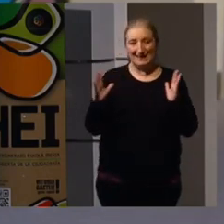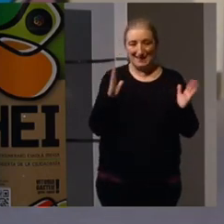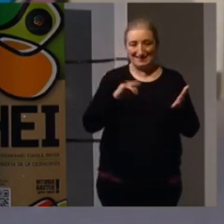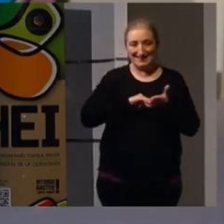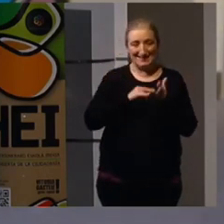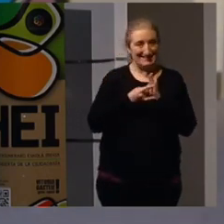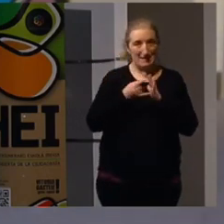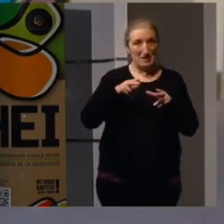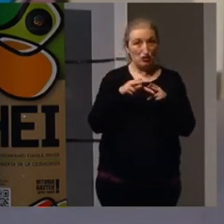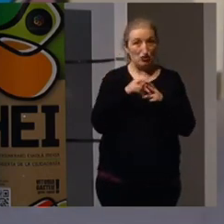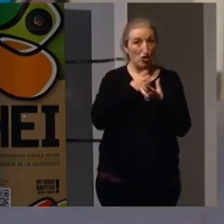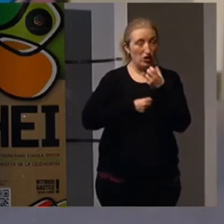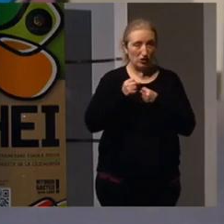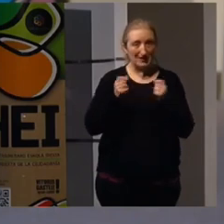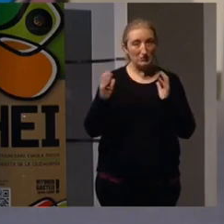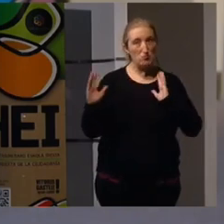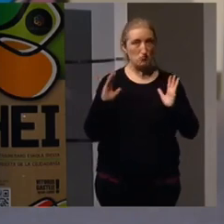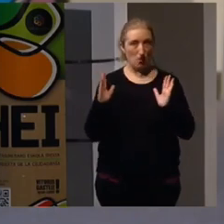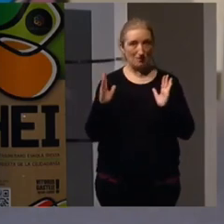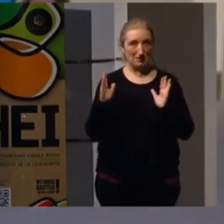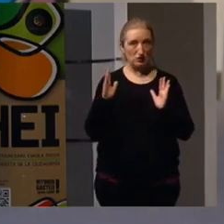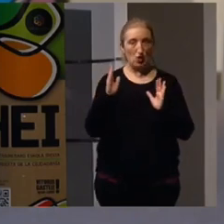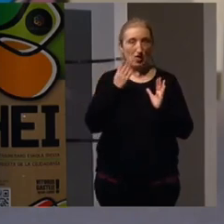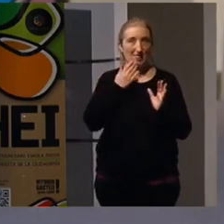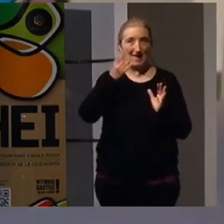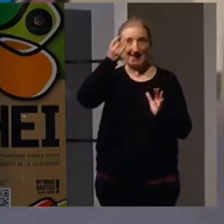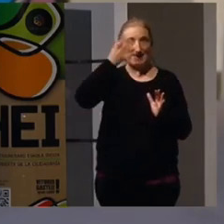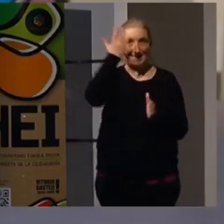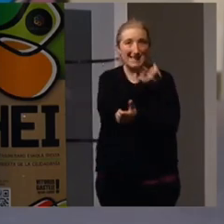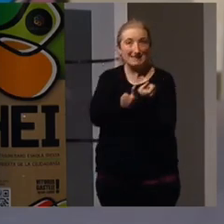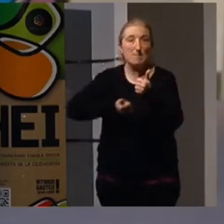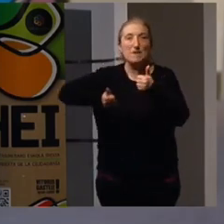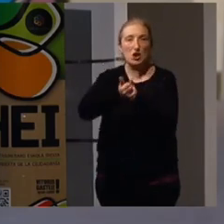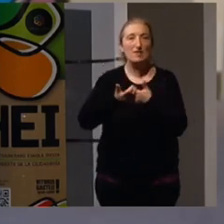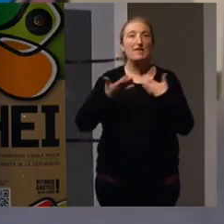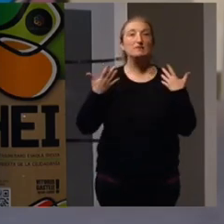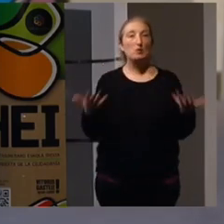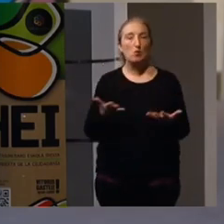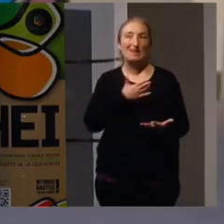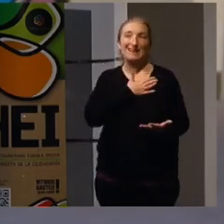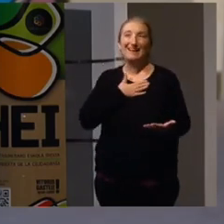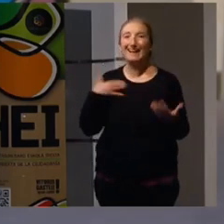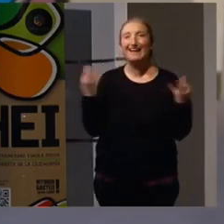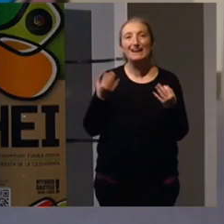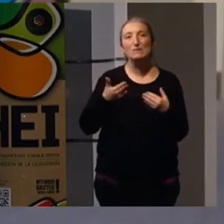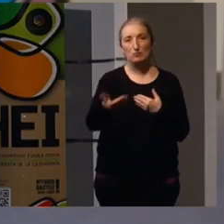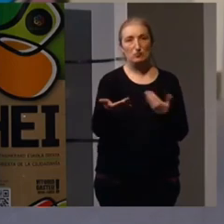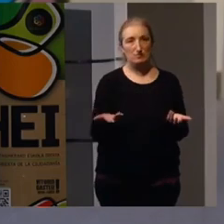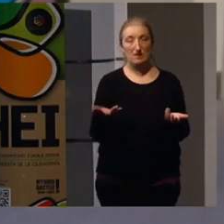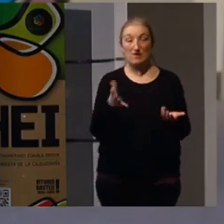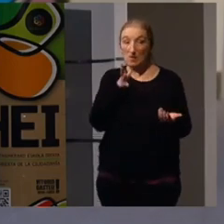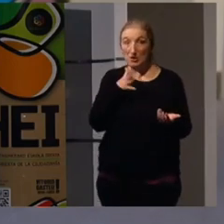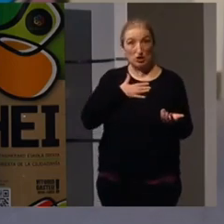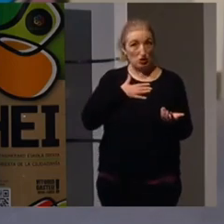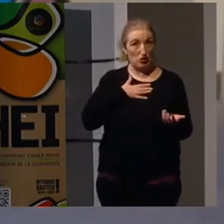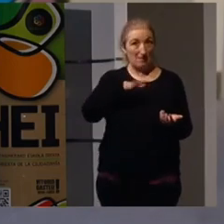este sistema socioeconómico y es el momento de poner en circulación las ideas, ¿no? Y las prioridades que queremos para el ciclo siguiente, es precisamente porque a